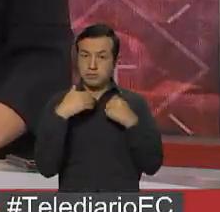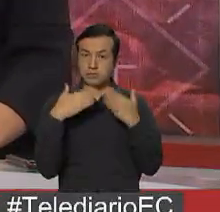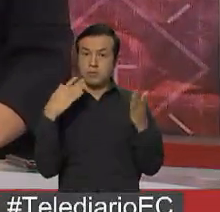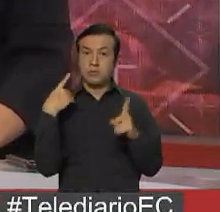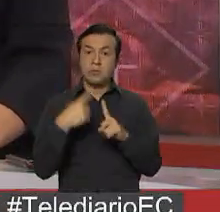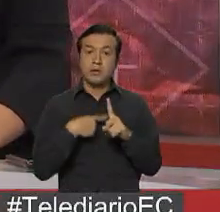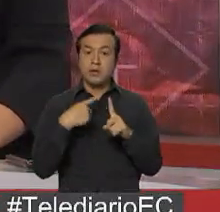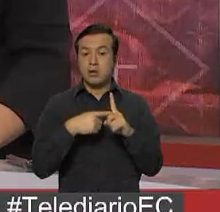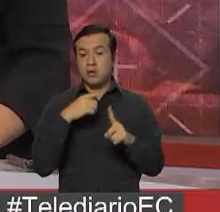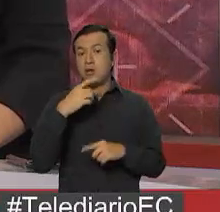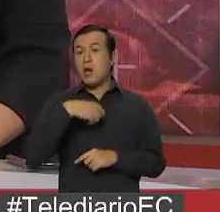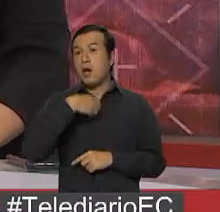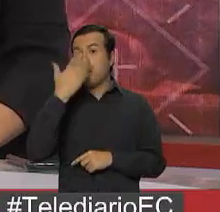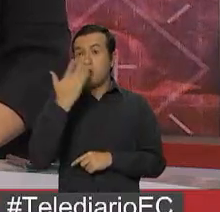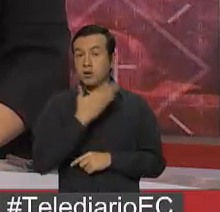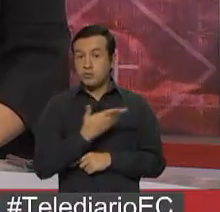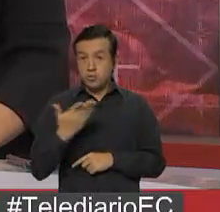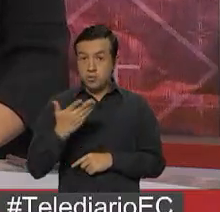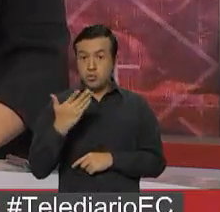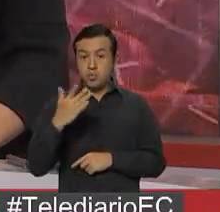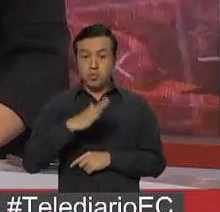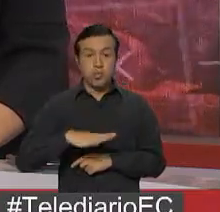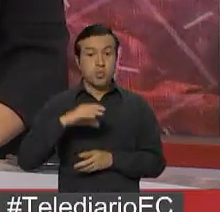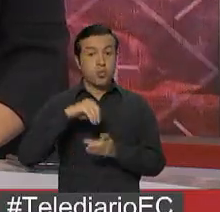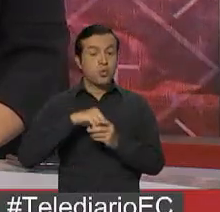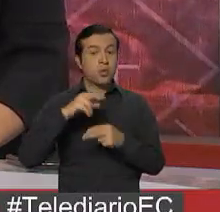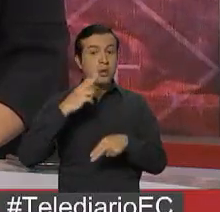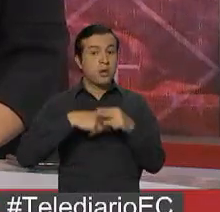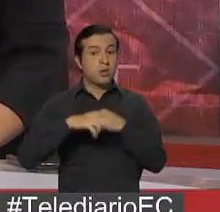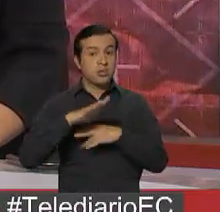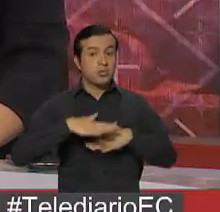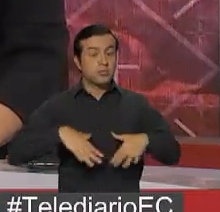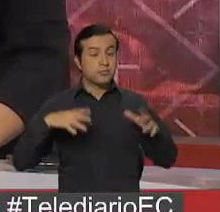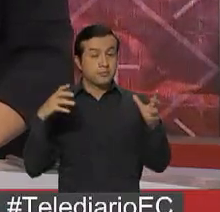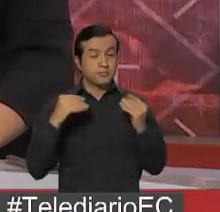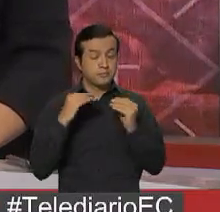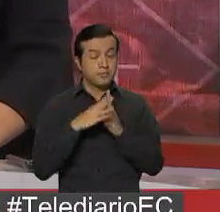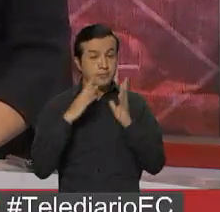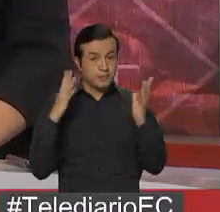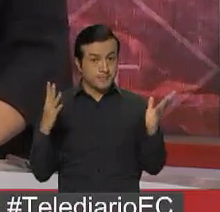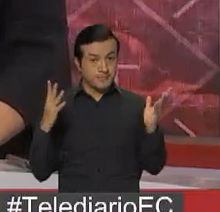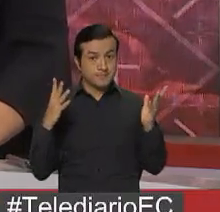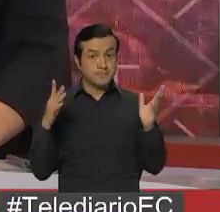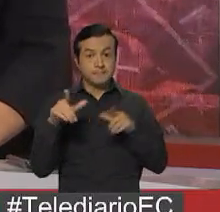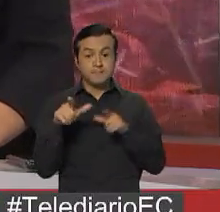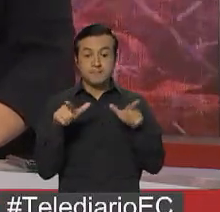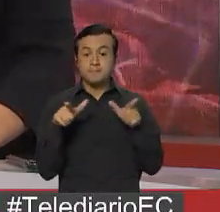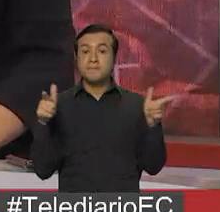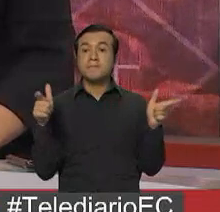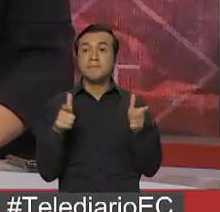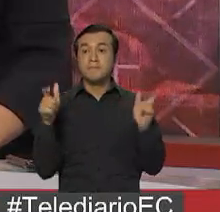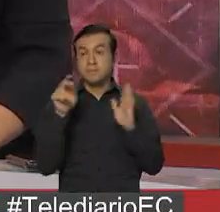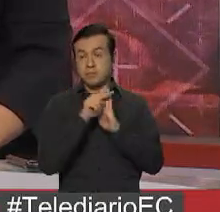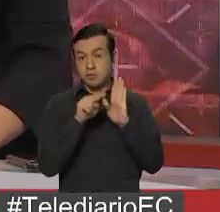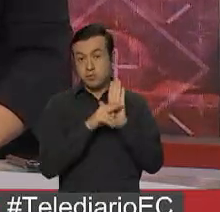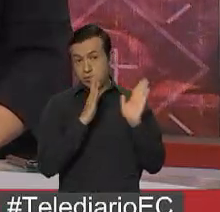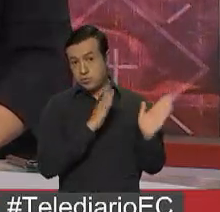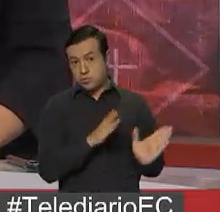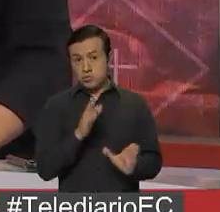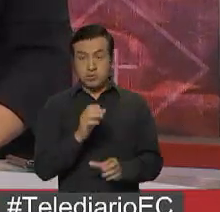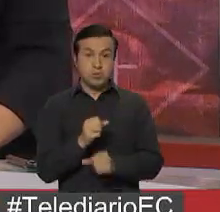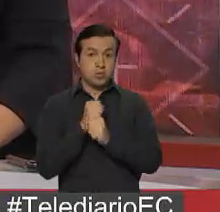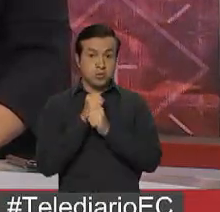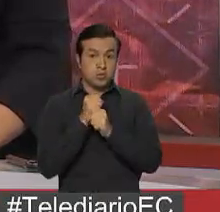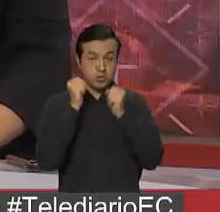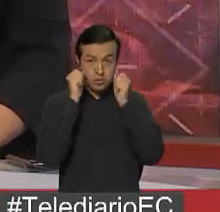mercado mayorista de ambato uno de los principales centros de comercialización de la sierra centro este recinto cumple con las normas de bioseguridad para